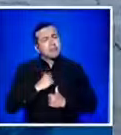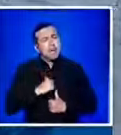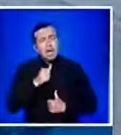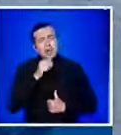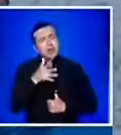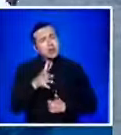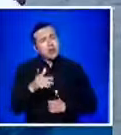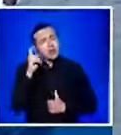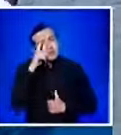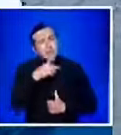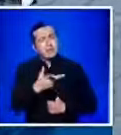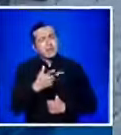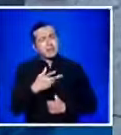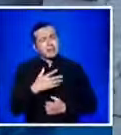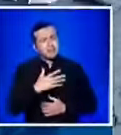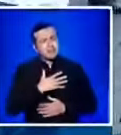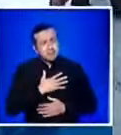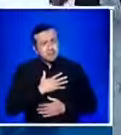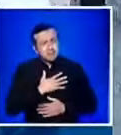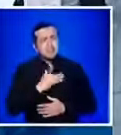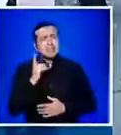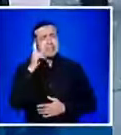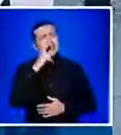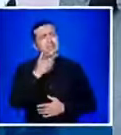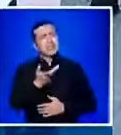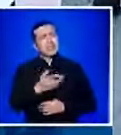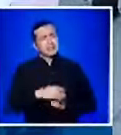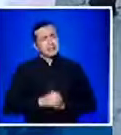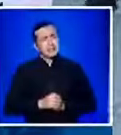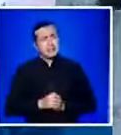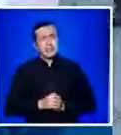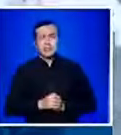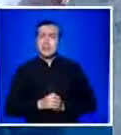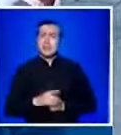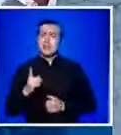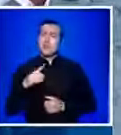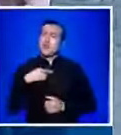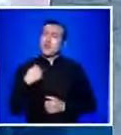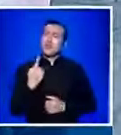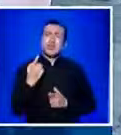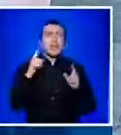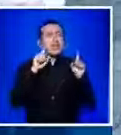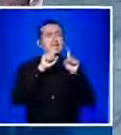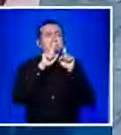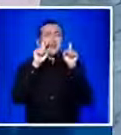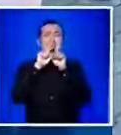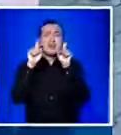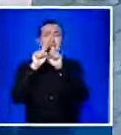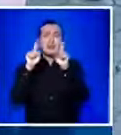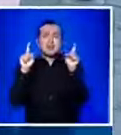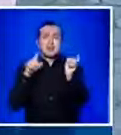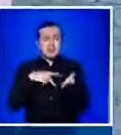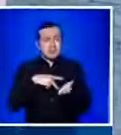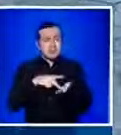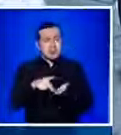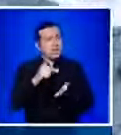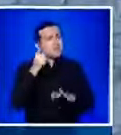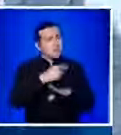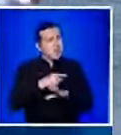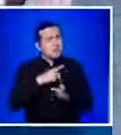agua. ¿Cómo es posible? Nosotros, vea, en las empresas, el rato de pagar, nos